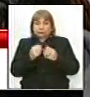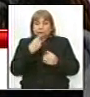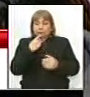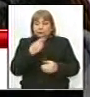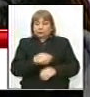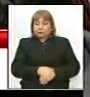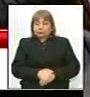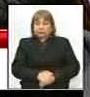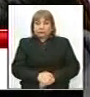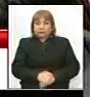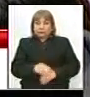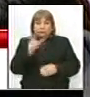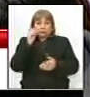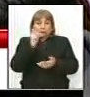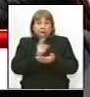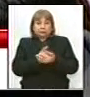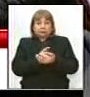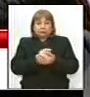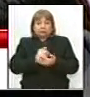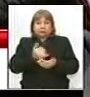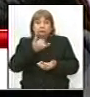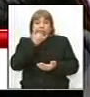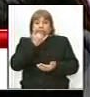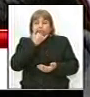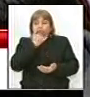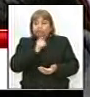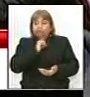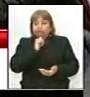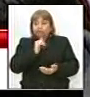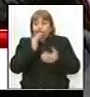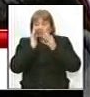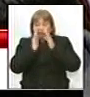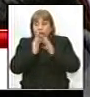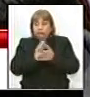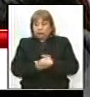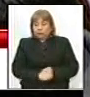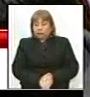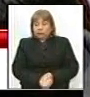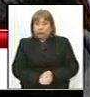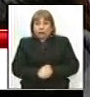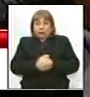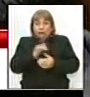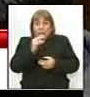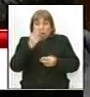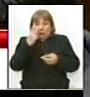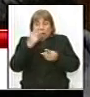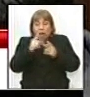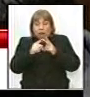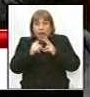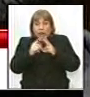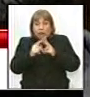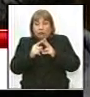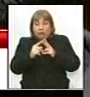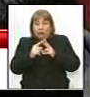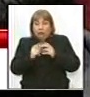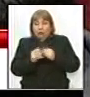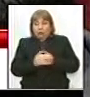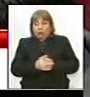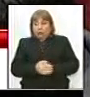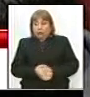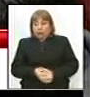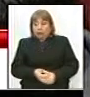dice denunció a la falta de ética funcional del fiscal y lo dice por los hechos por los hechos dice